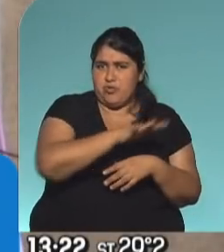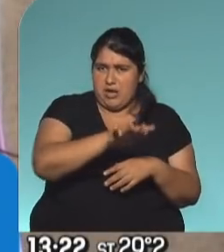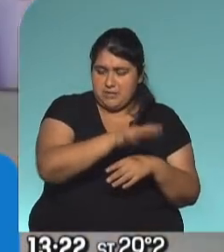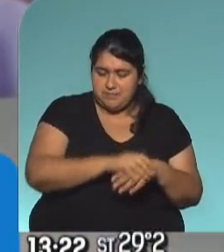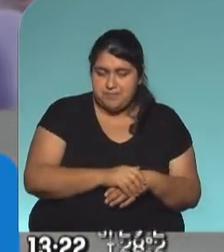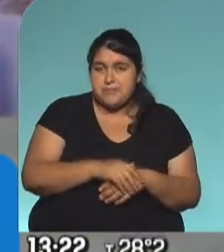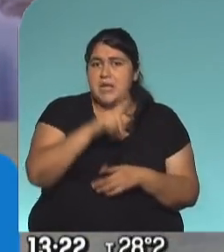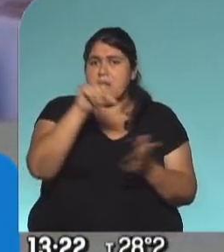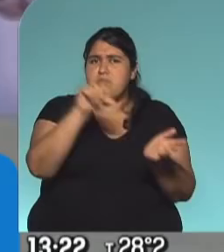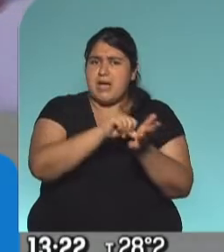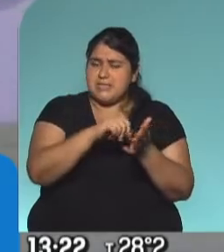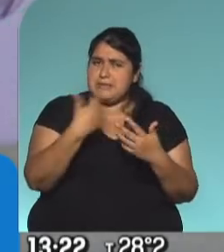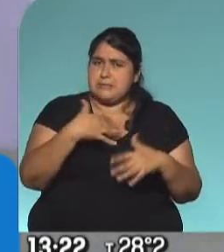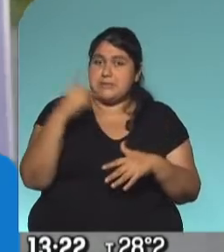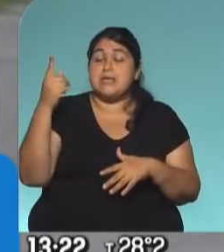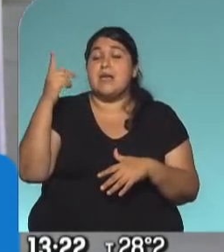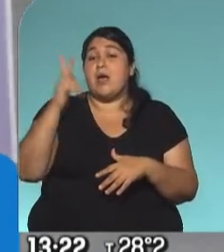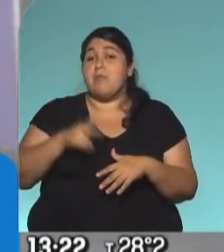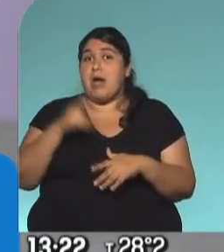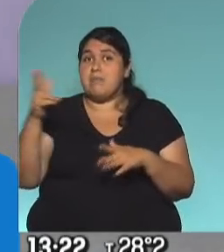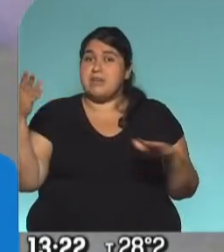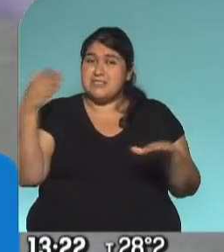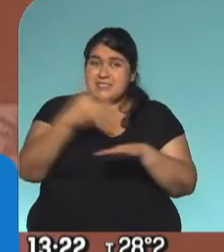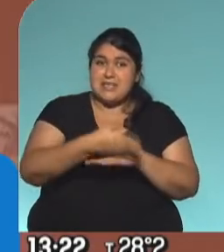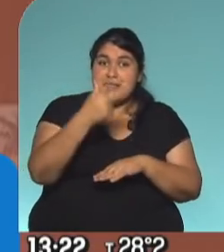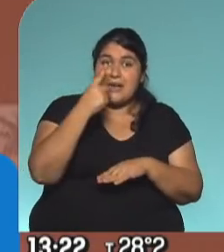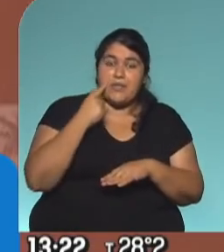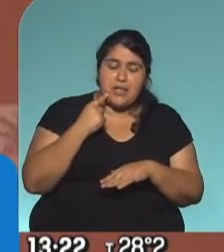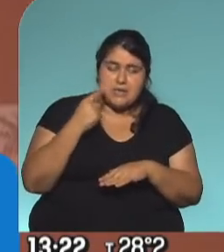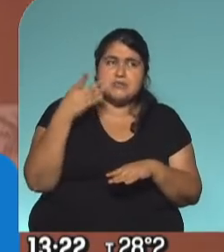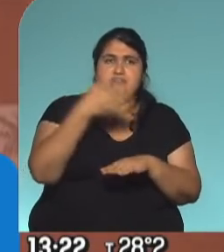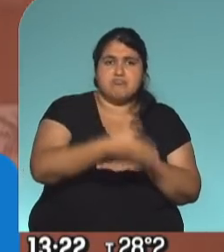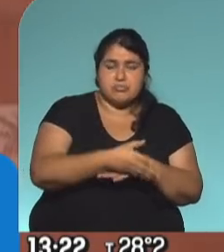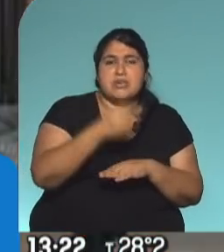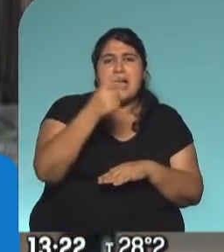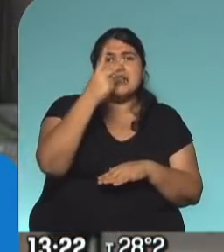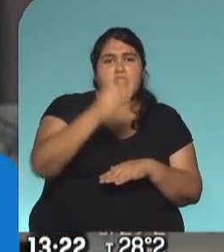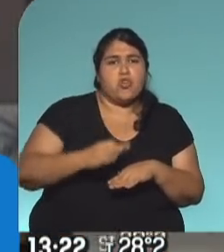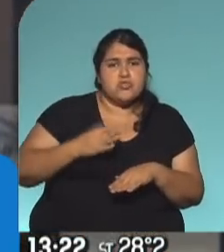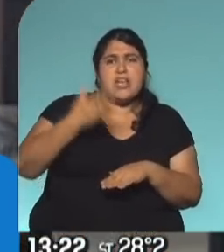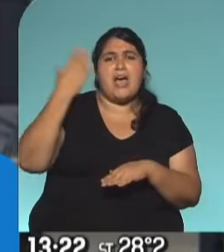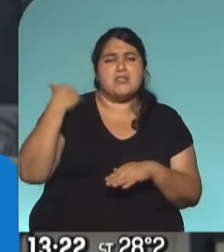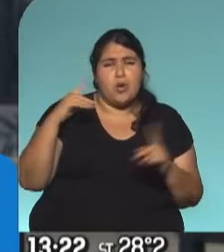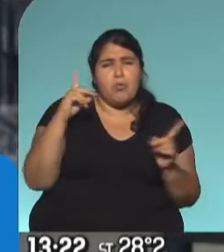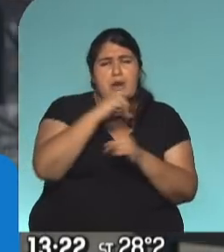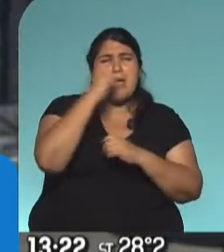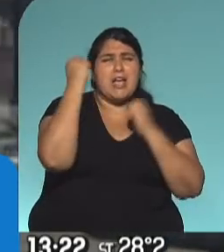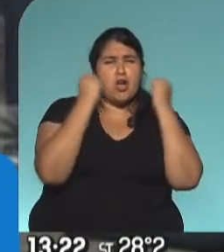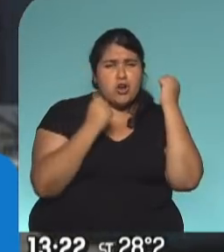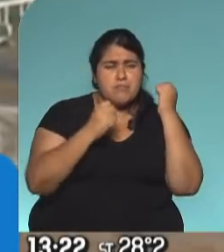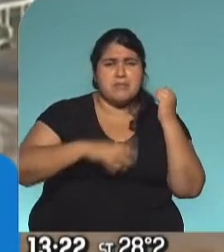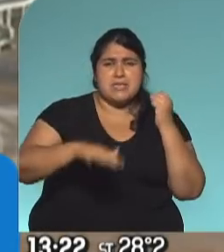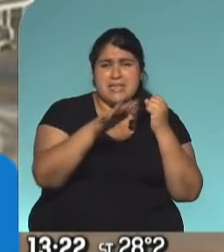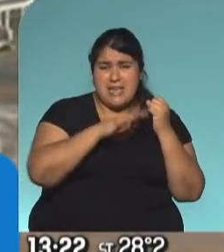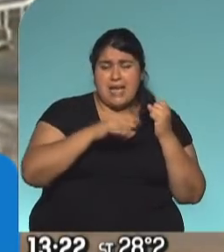que encontrará el Papa durante su visita pastoral de 3 días. Desde hace más de 2 años, la crisis económica producida por la